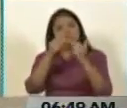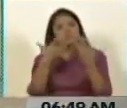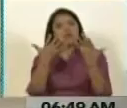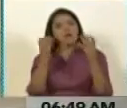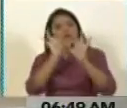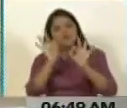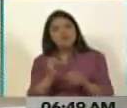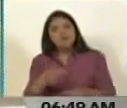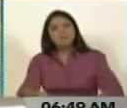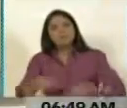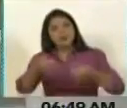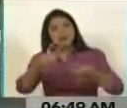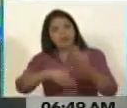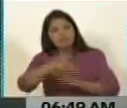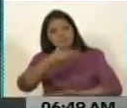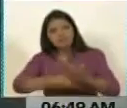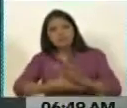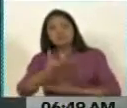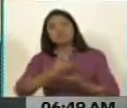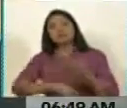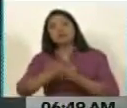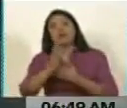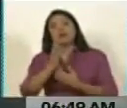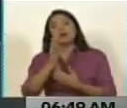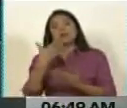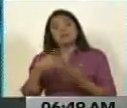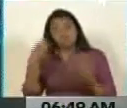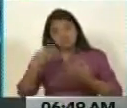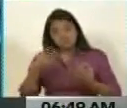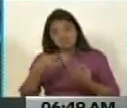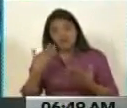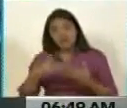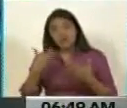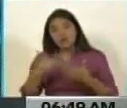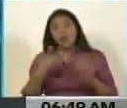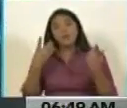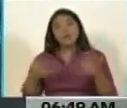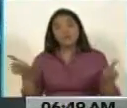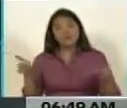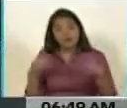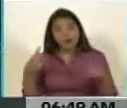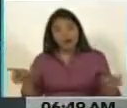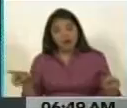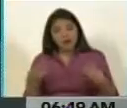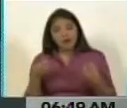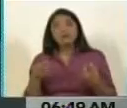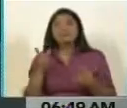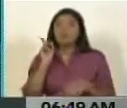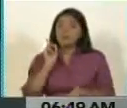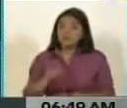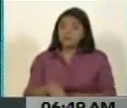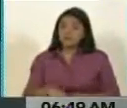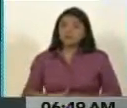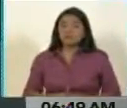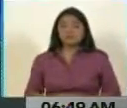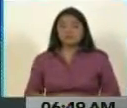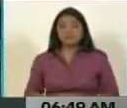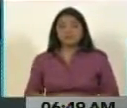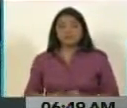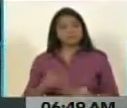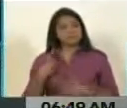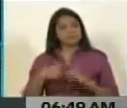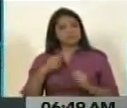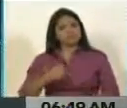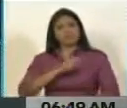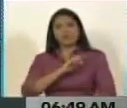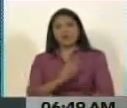mercado que conservase la autenticidad de nuestras raíces musicales y que a su vez, potenciándolas,